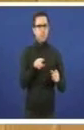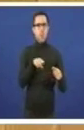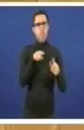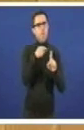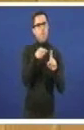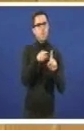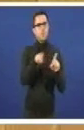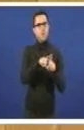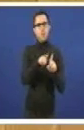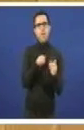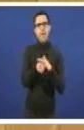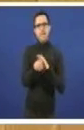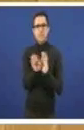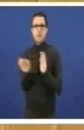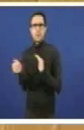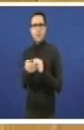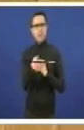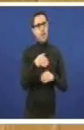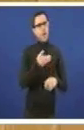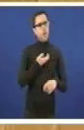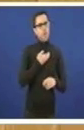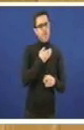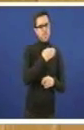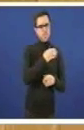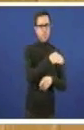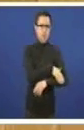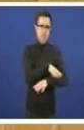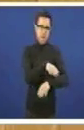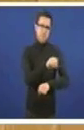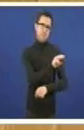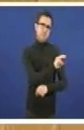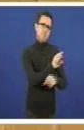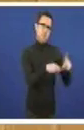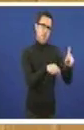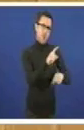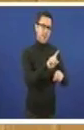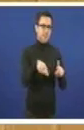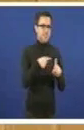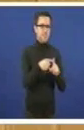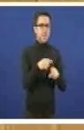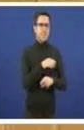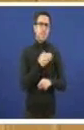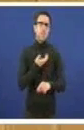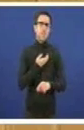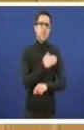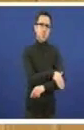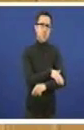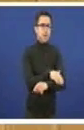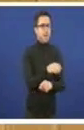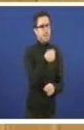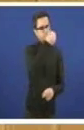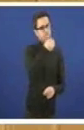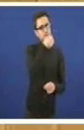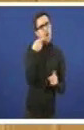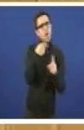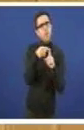bipartito que consellos gobernados polo Bloque Nacionalista Galego e consellos gobernados polo Partido Socialista están utilizando